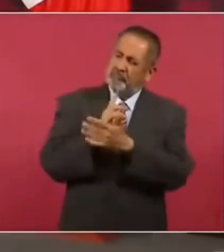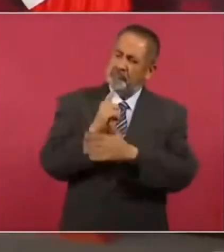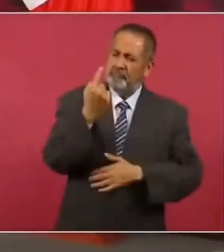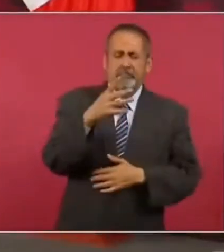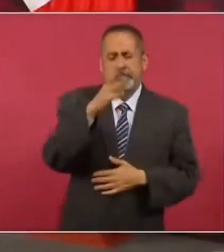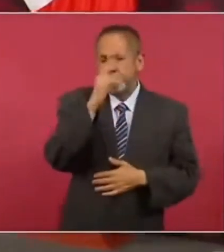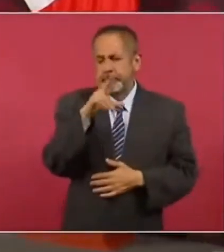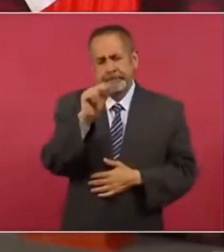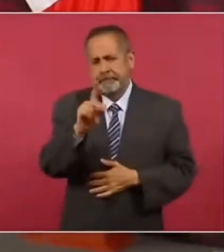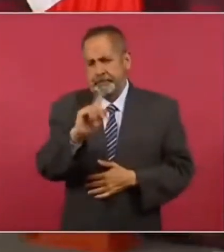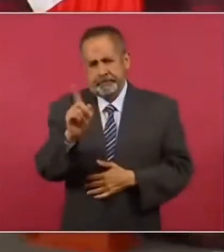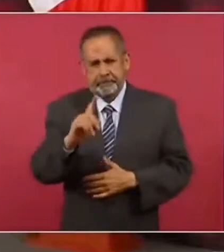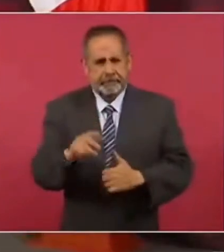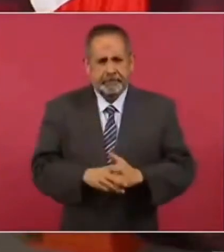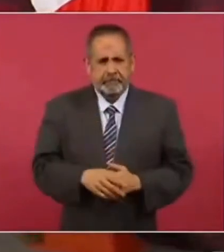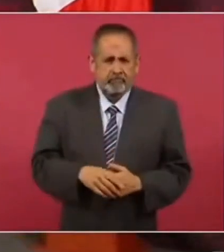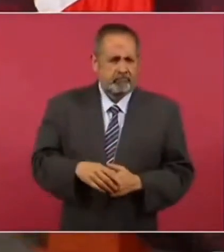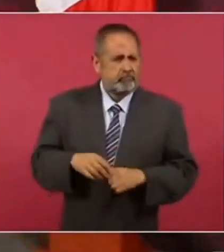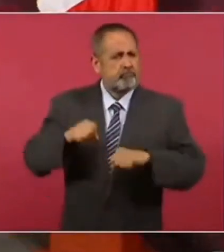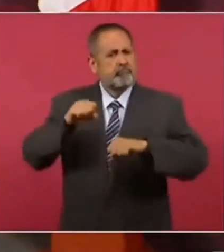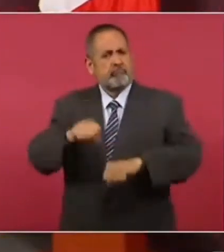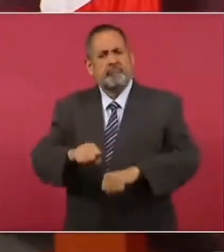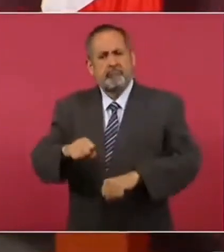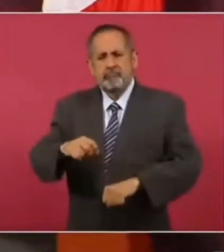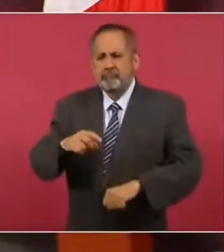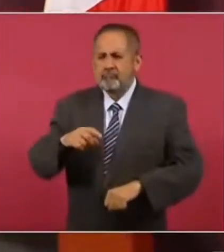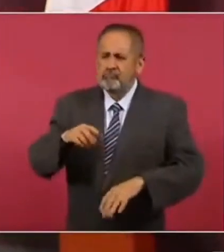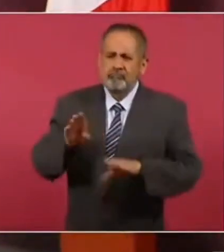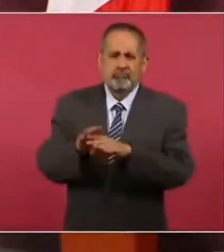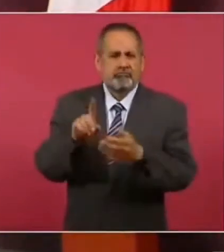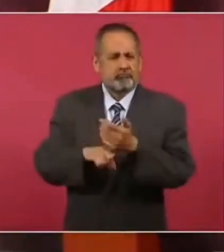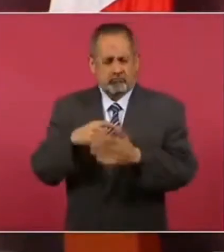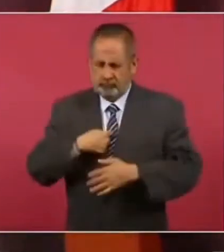totalitarismo, la dictadura, pues